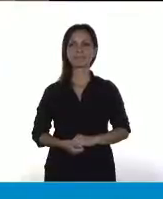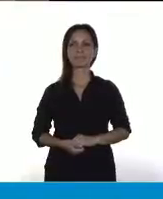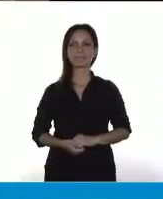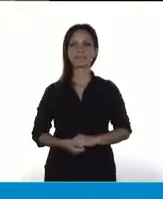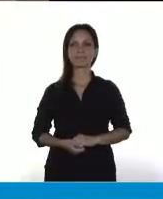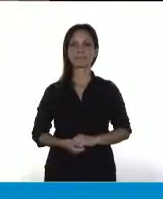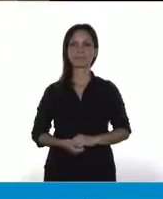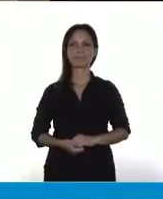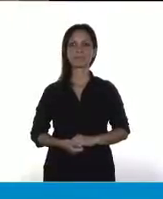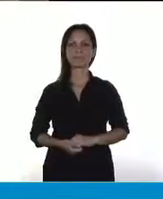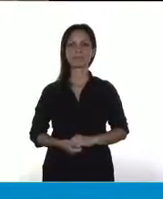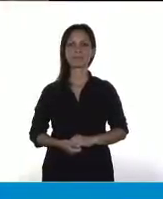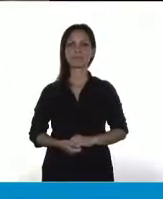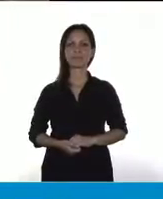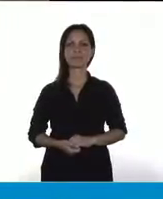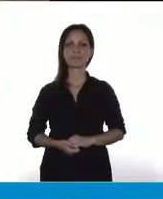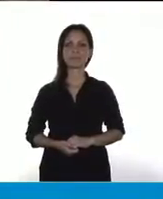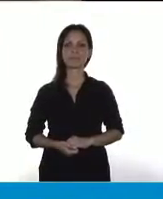Adelante, diputado.